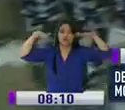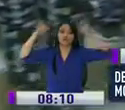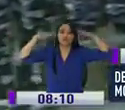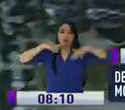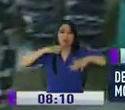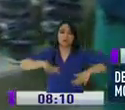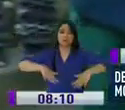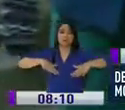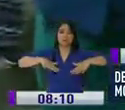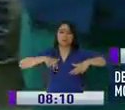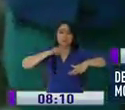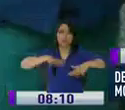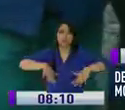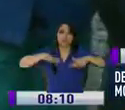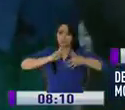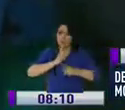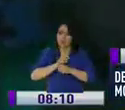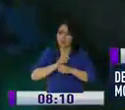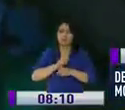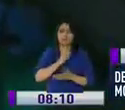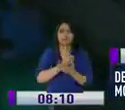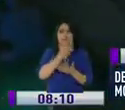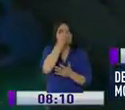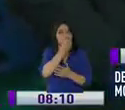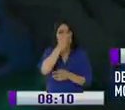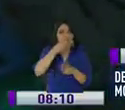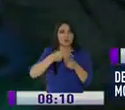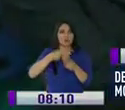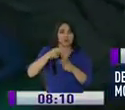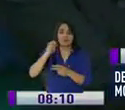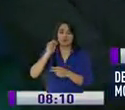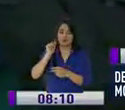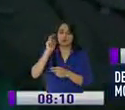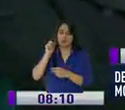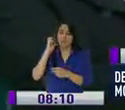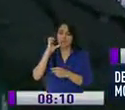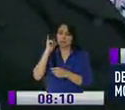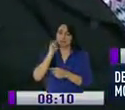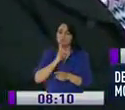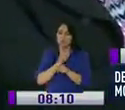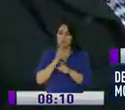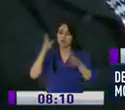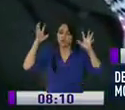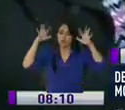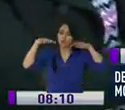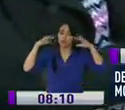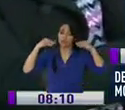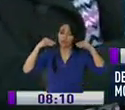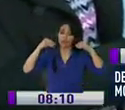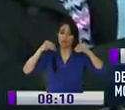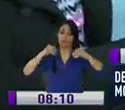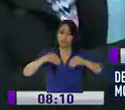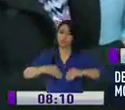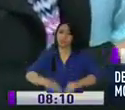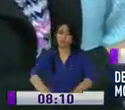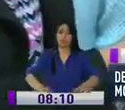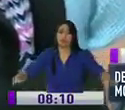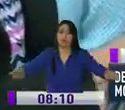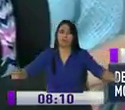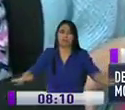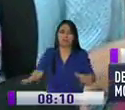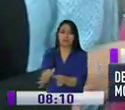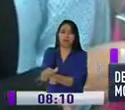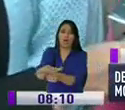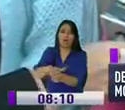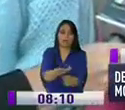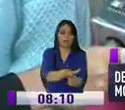casa se le inunda sí. También. Buenos días, yo me llamo Nancy Rodríguez, verá, cuando llueve toda la tierra se baja con el agua abajo y se tapa los sumideros y